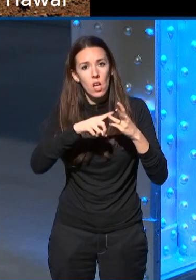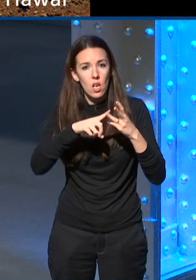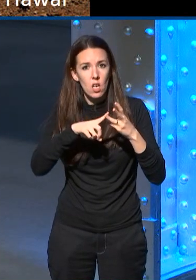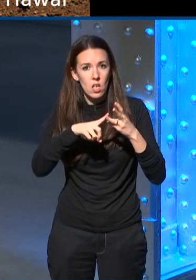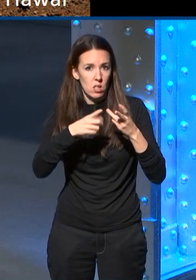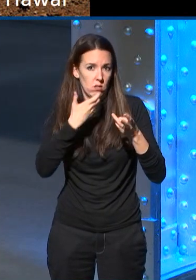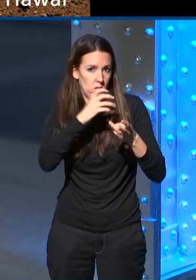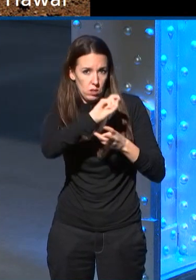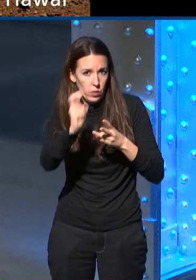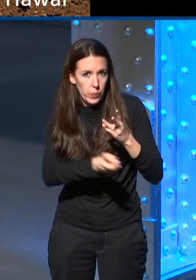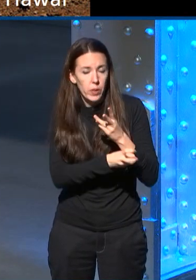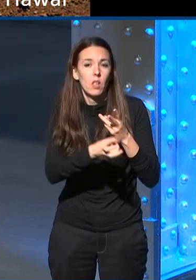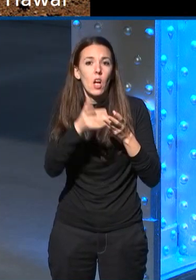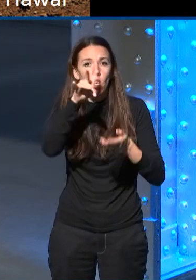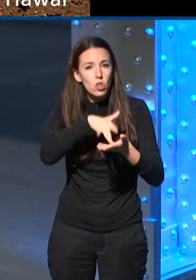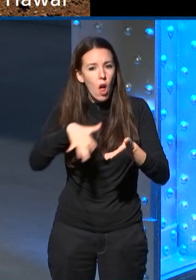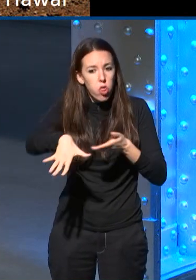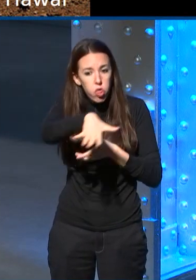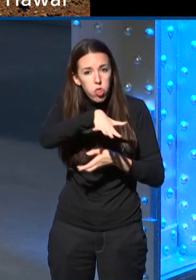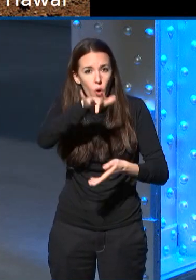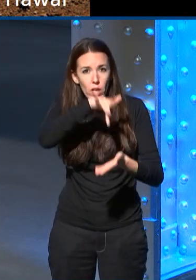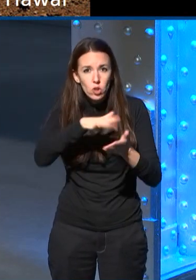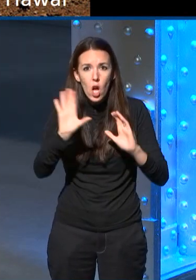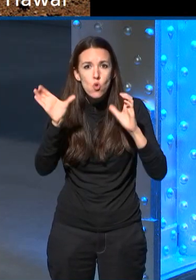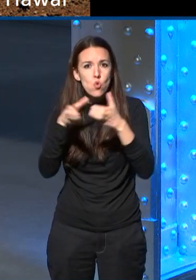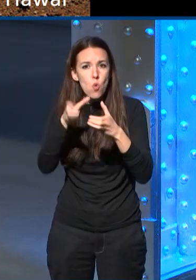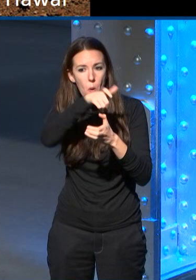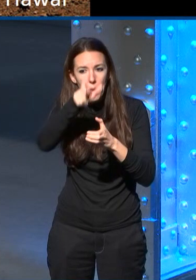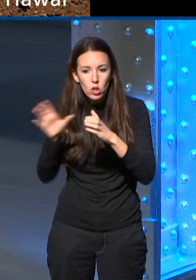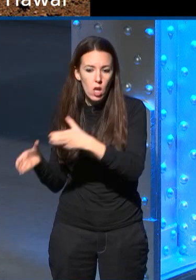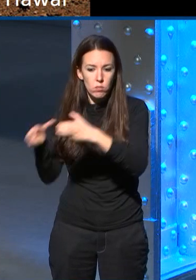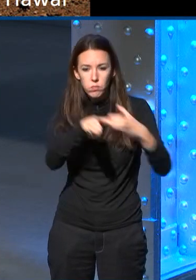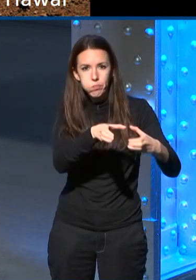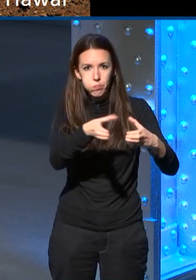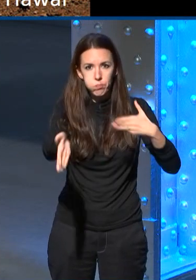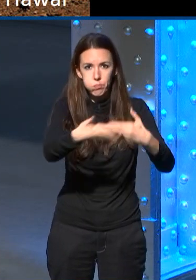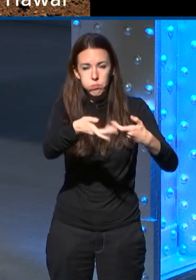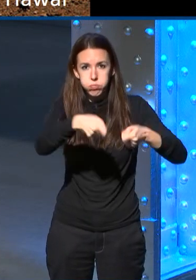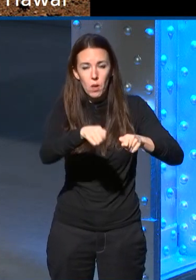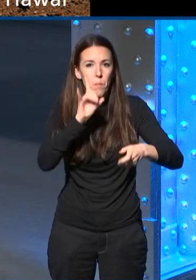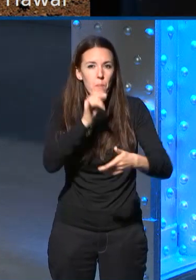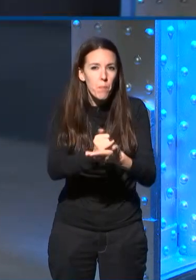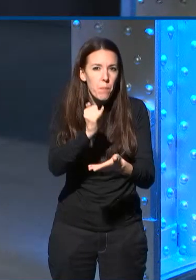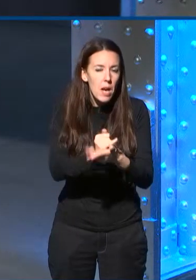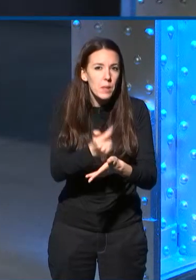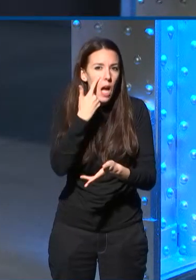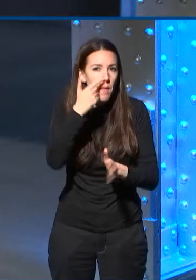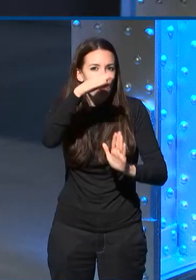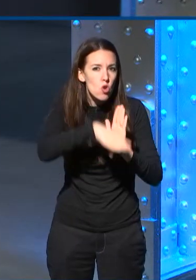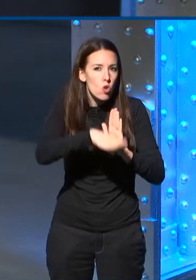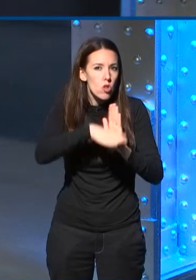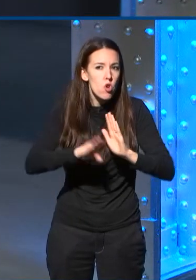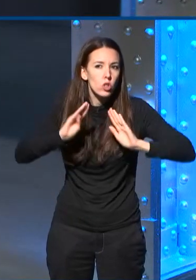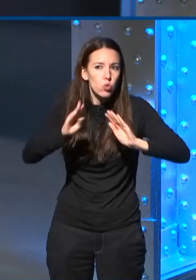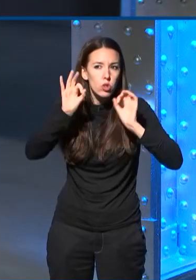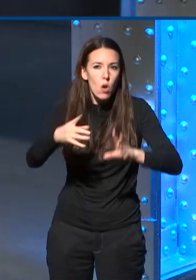el Canadá. Entonces, son sitios donde meten grupos de personas y experimentan con ellos a ver en condiciones de Marte pues